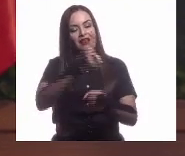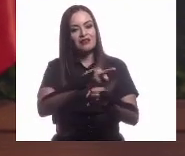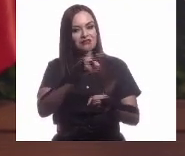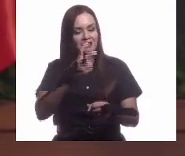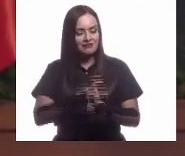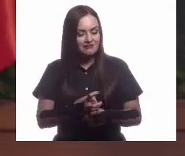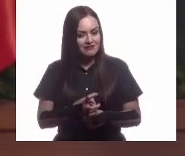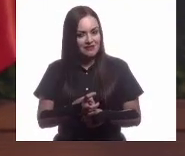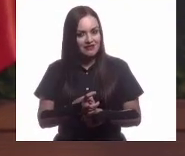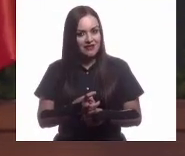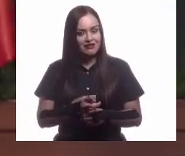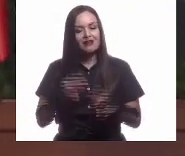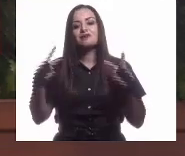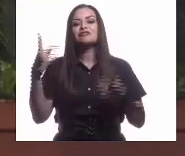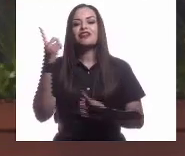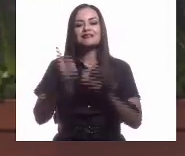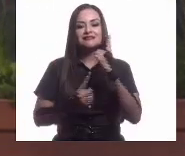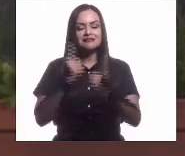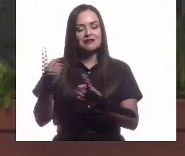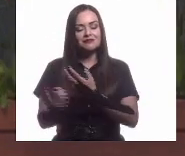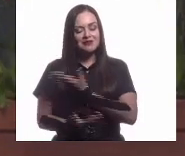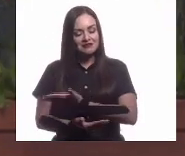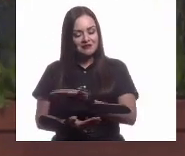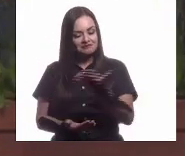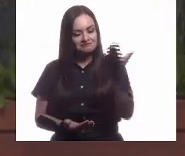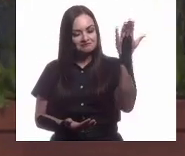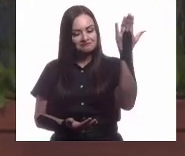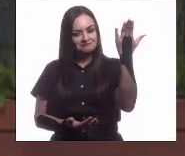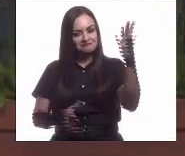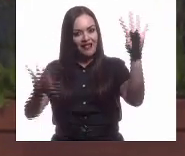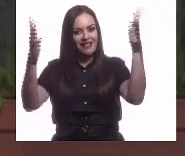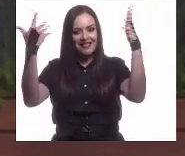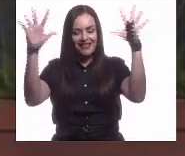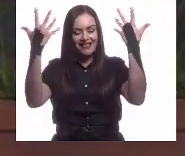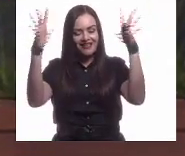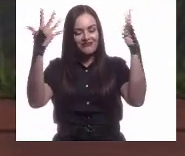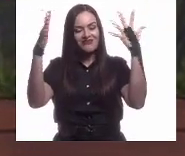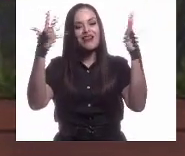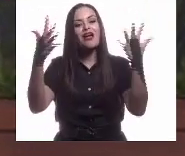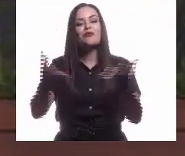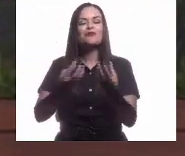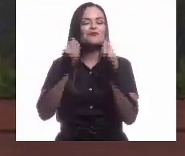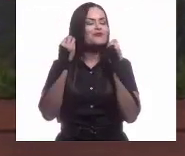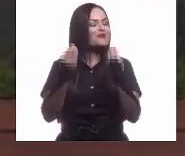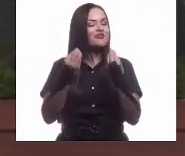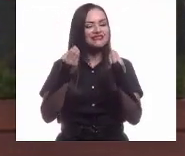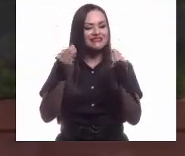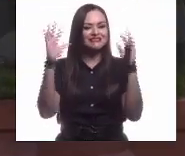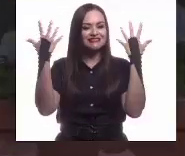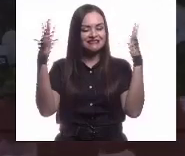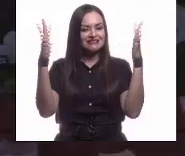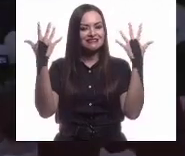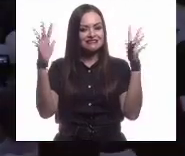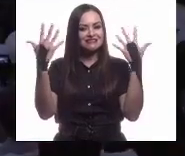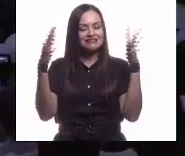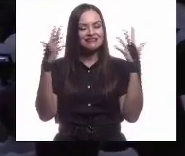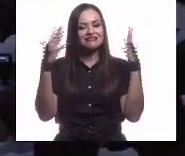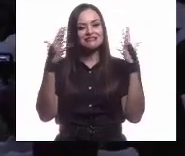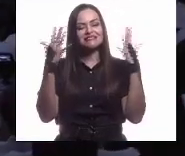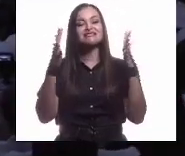a nuestros atletas y les brindamos con mucho orgullo un aplauso porque van con nuestra camiseta, van por